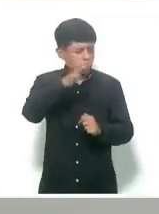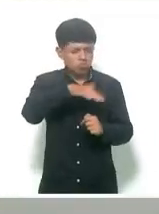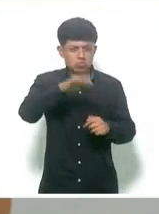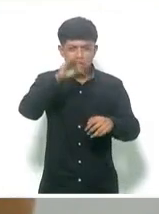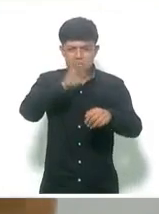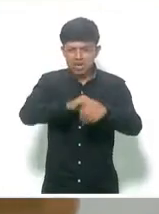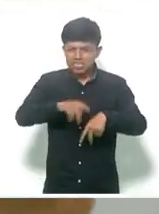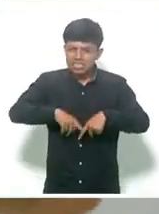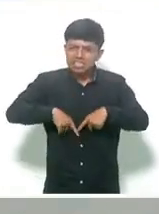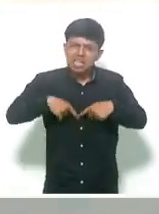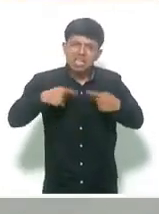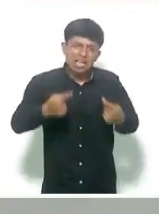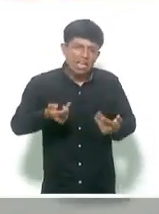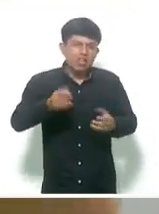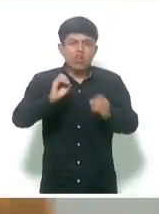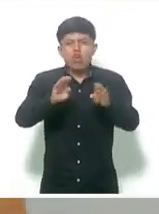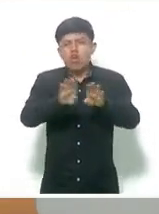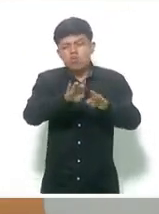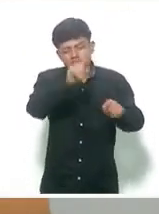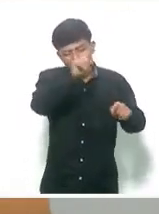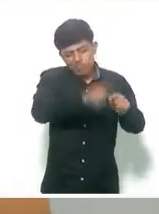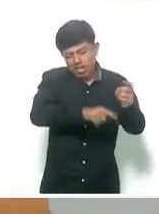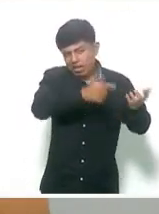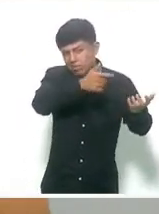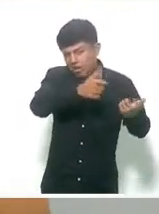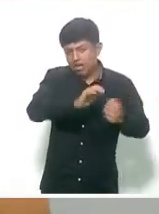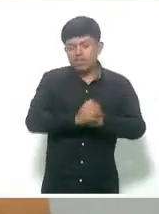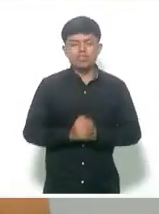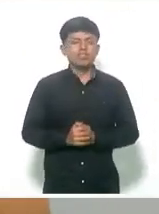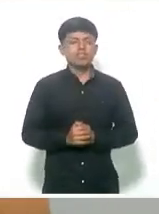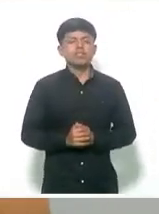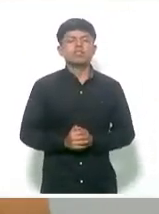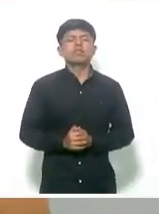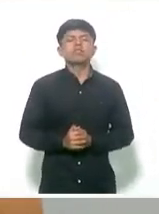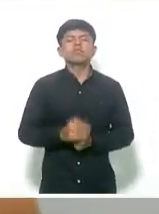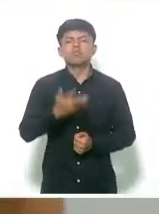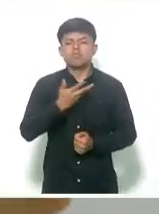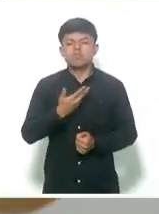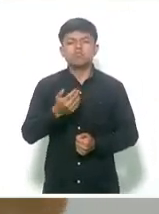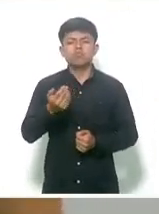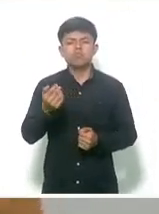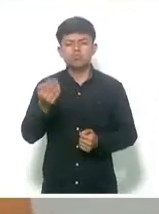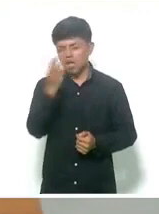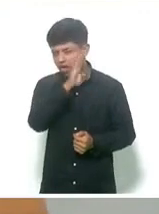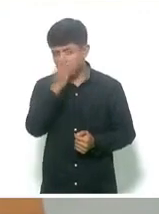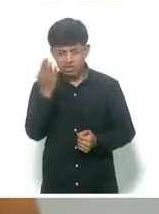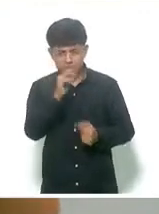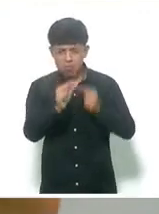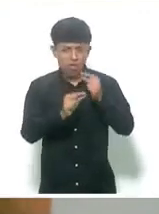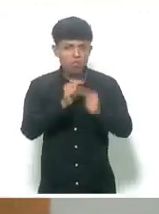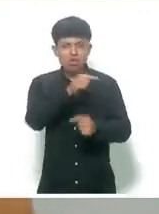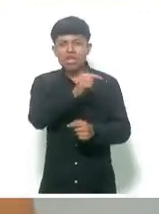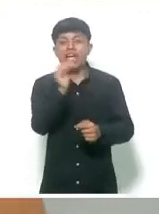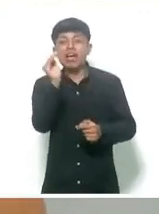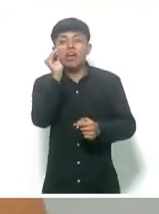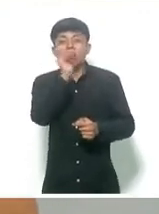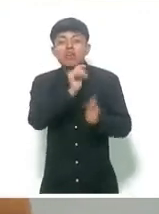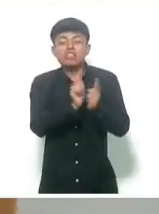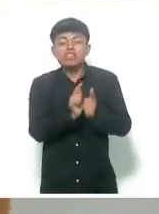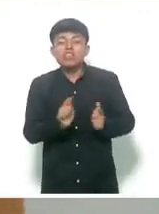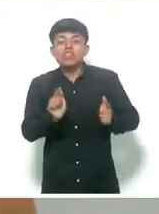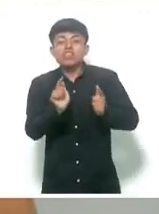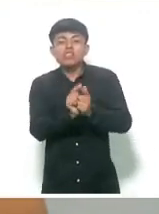esa parte o ese brazo armado que luego tiene la delincuencia hay algunas zonas donde se hacen pasar por delincuencia organizada no es delincuencia